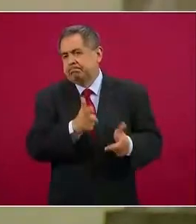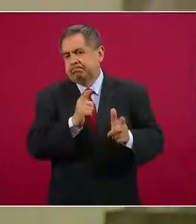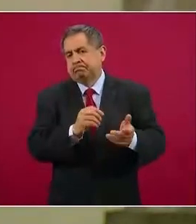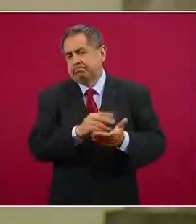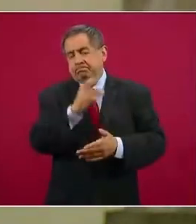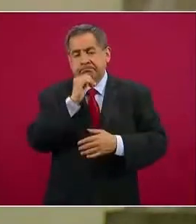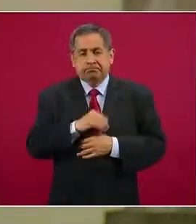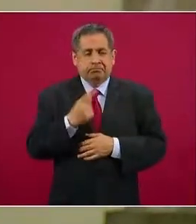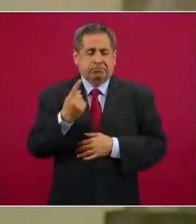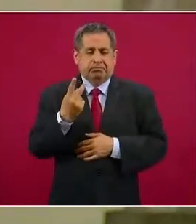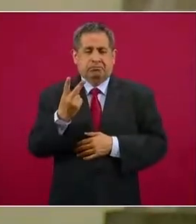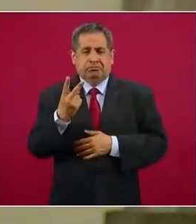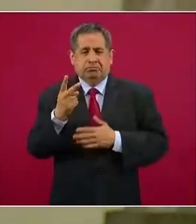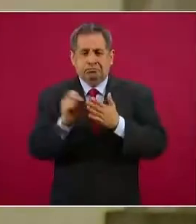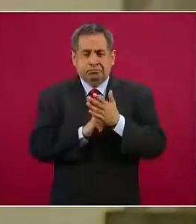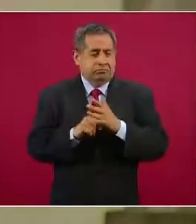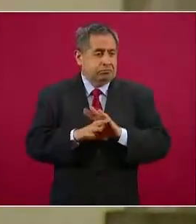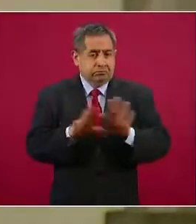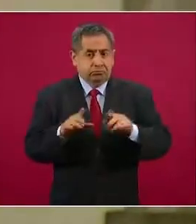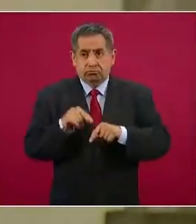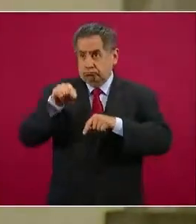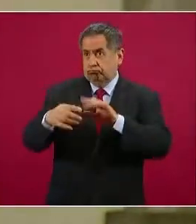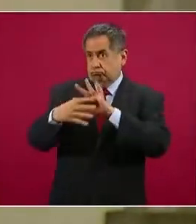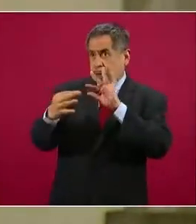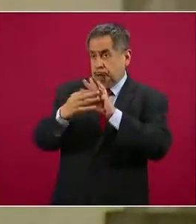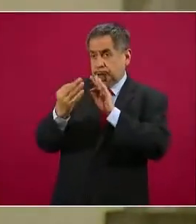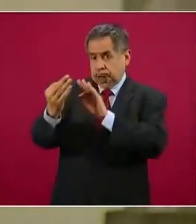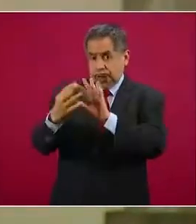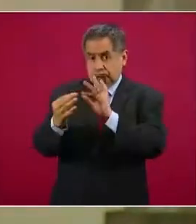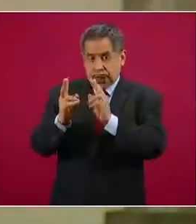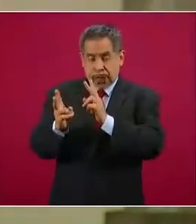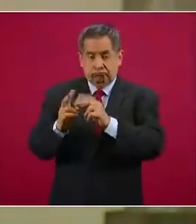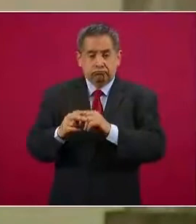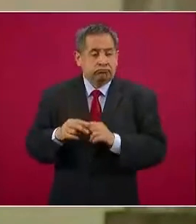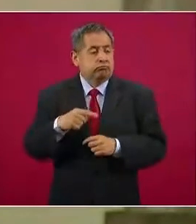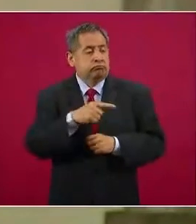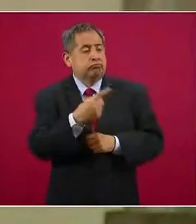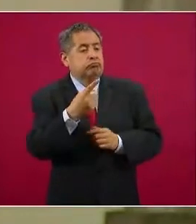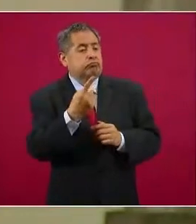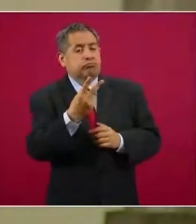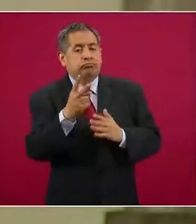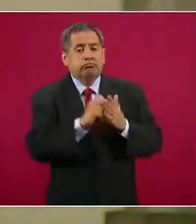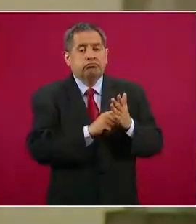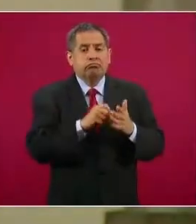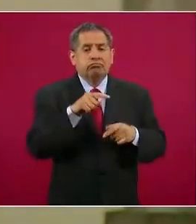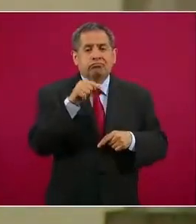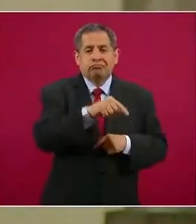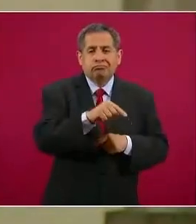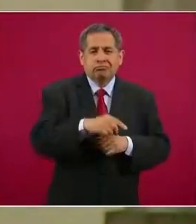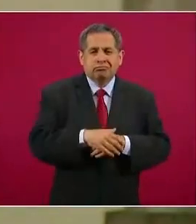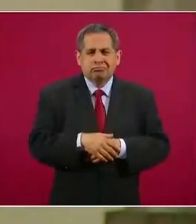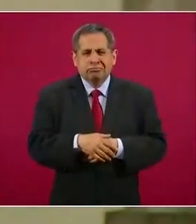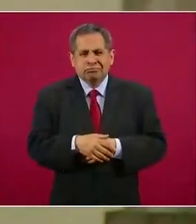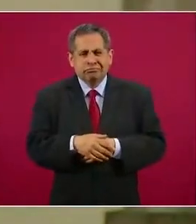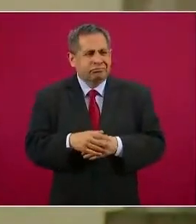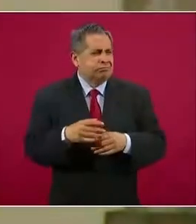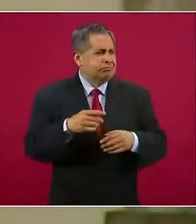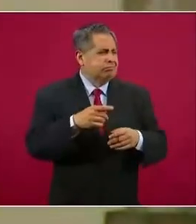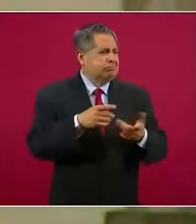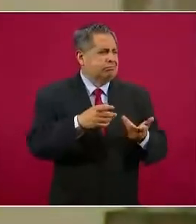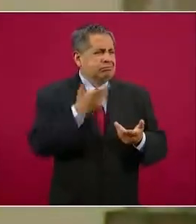uno o dos meses después de que se presentó aquí el dato del problema, sembraron. ¿Qué está pasando con el gobierno